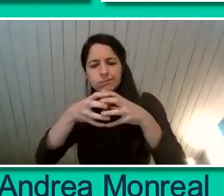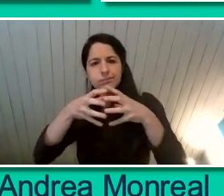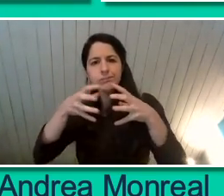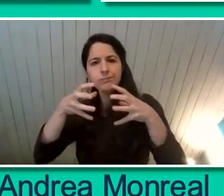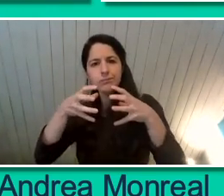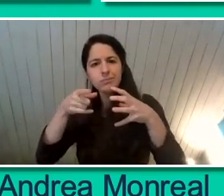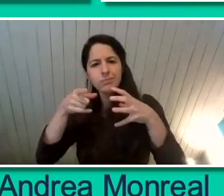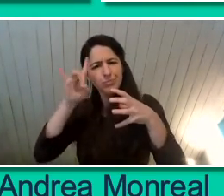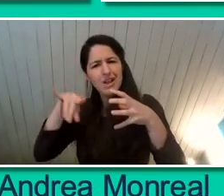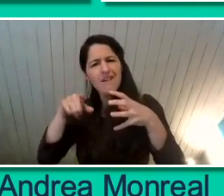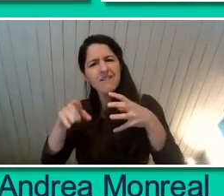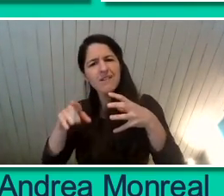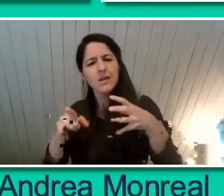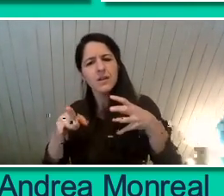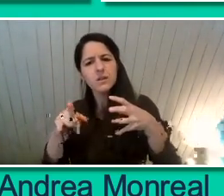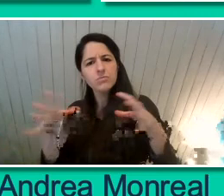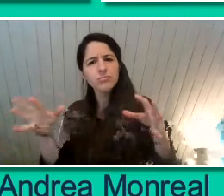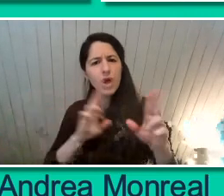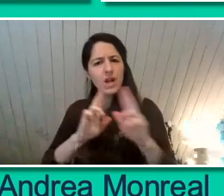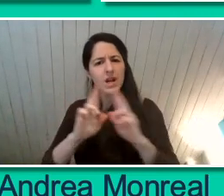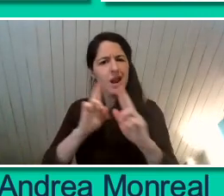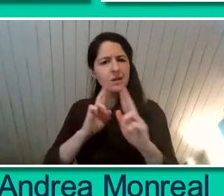esa relación? ¿Existe?